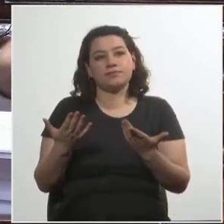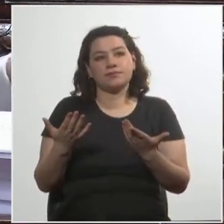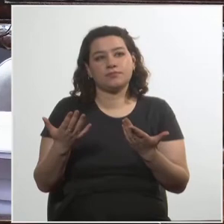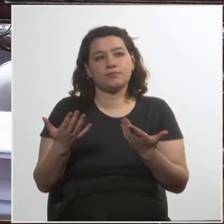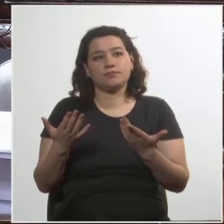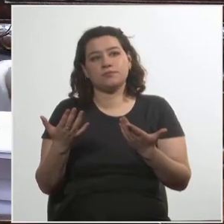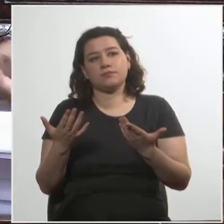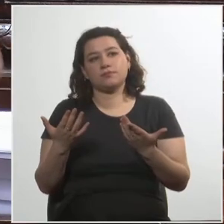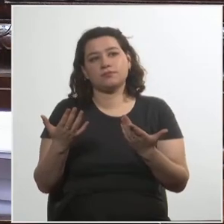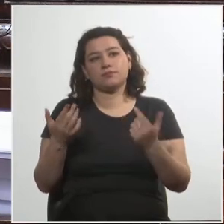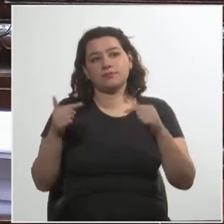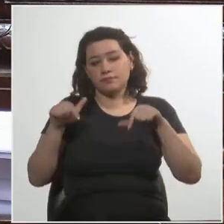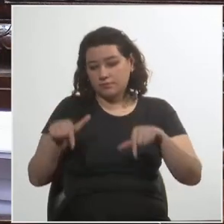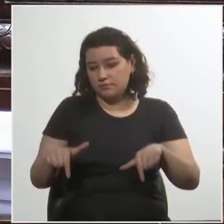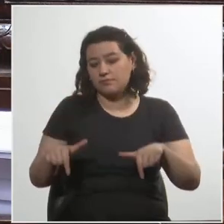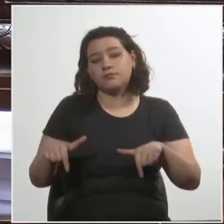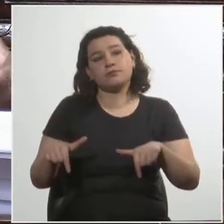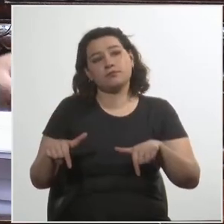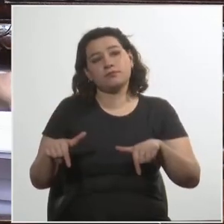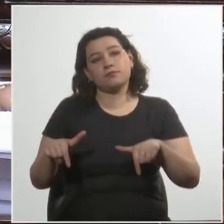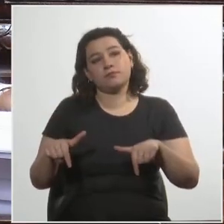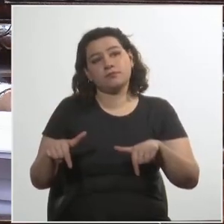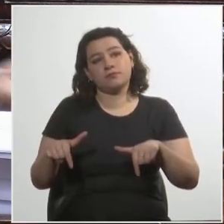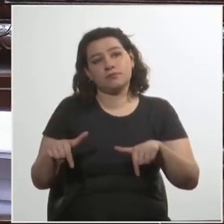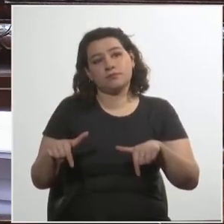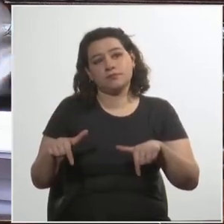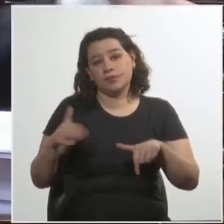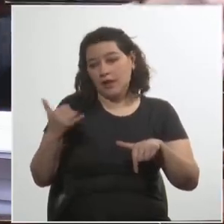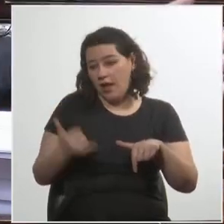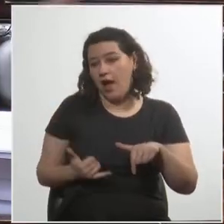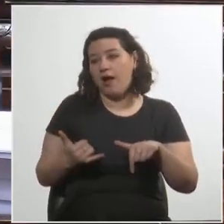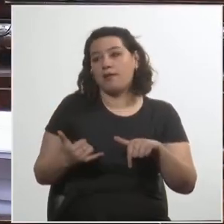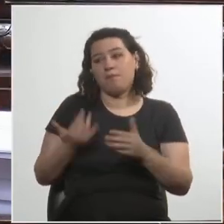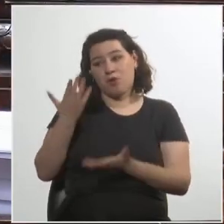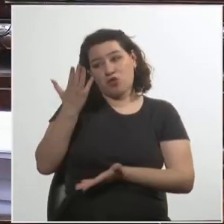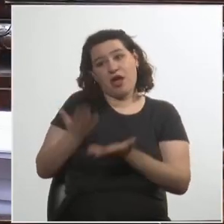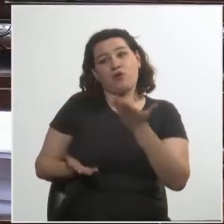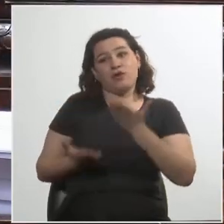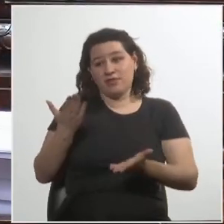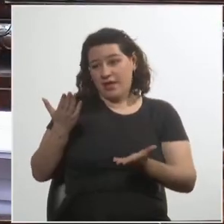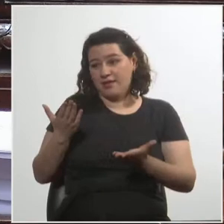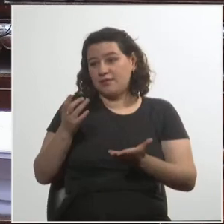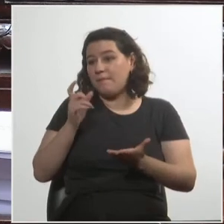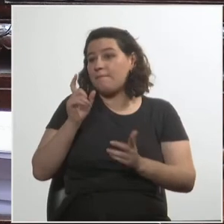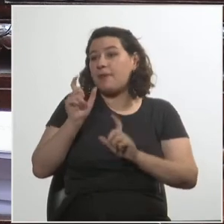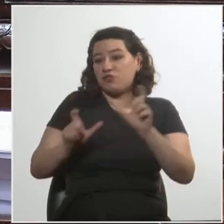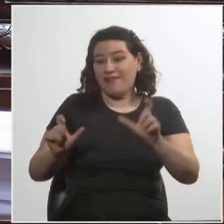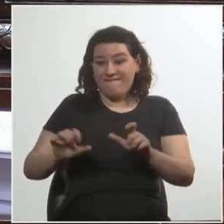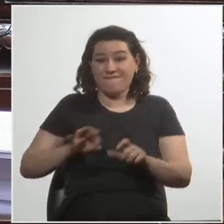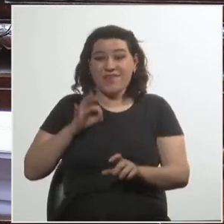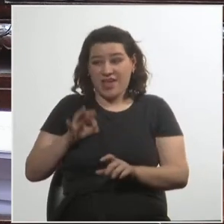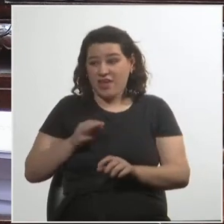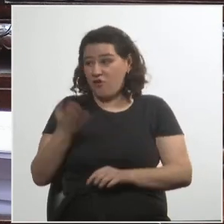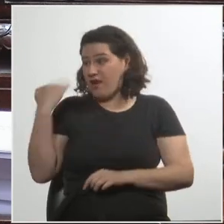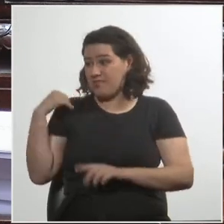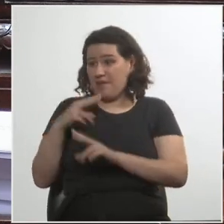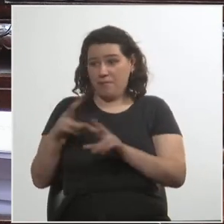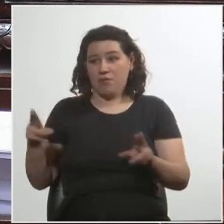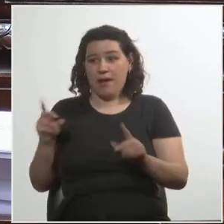este con nosotros hoy existen protagonistas de la época existen